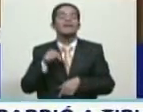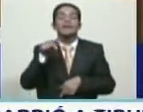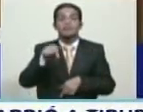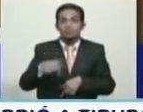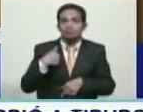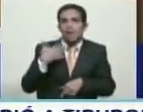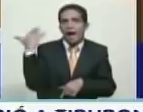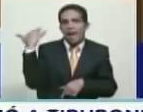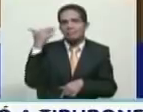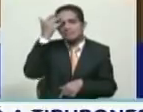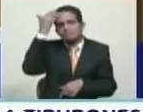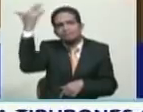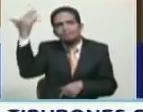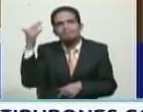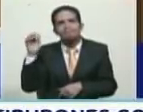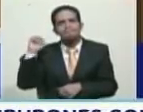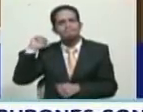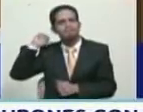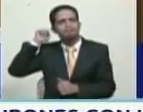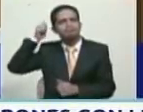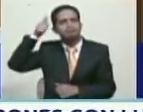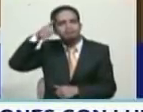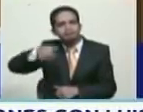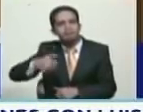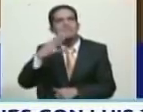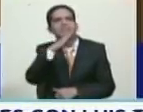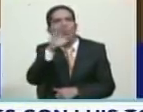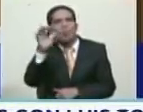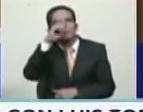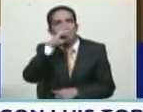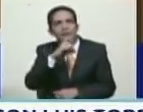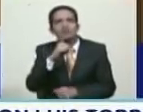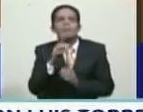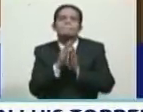casi 50 años, cuiden a CELAC.